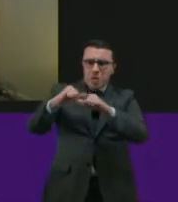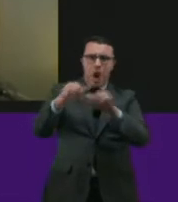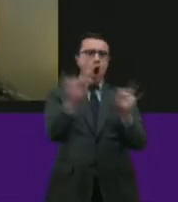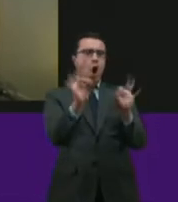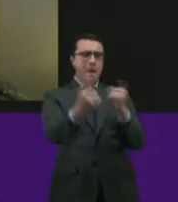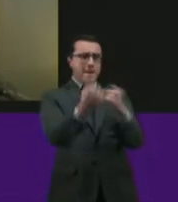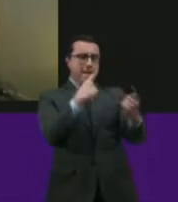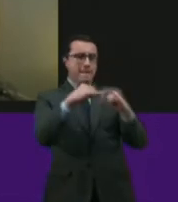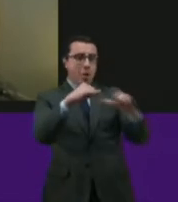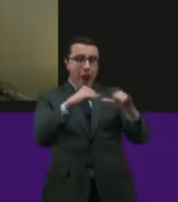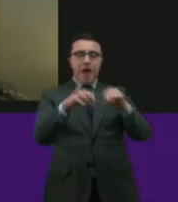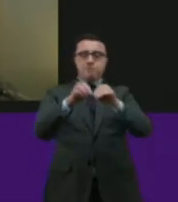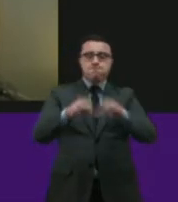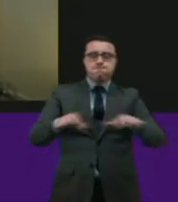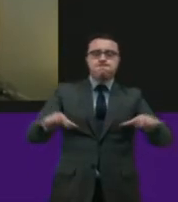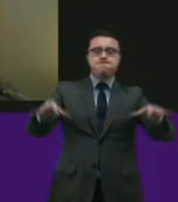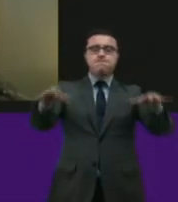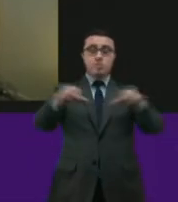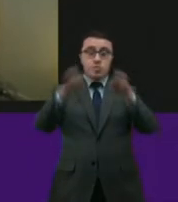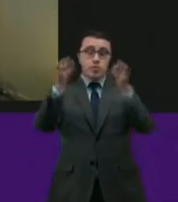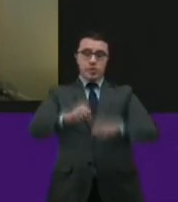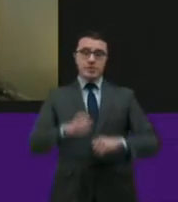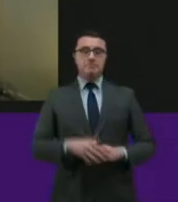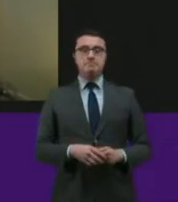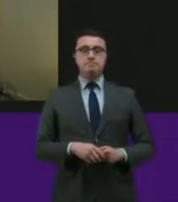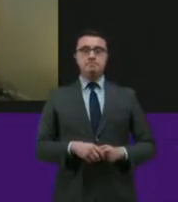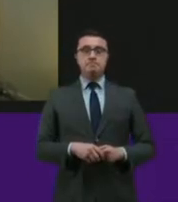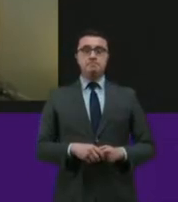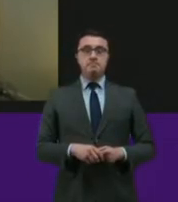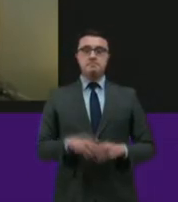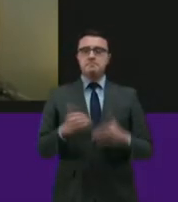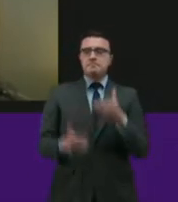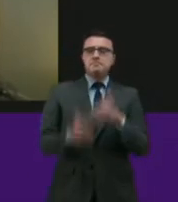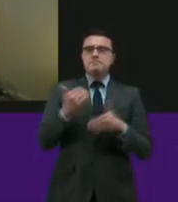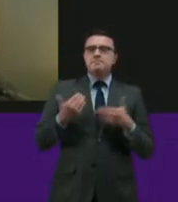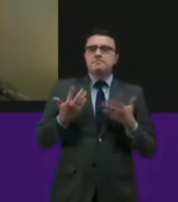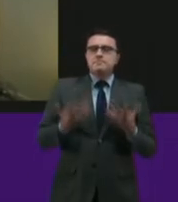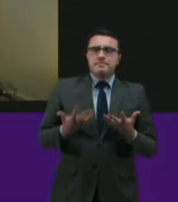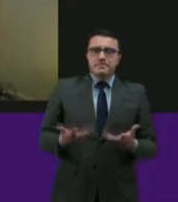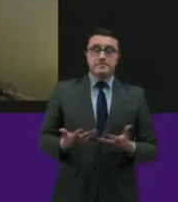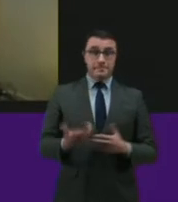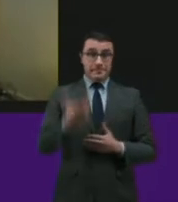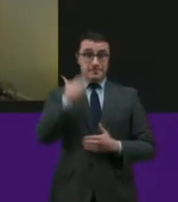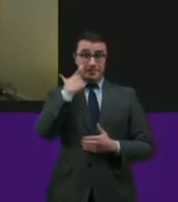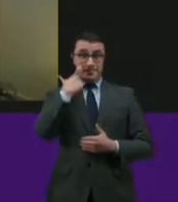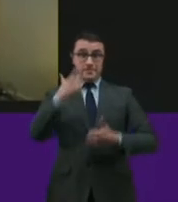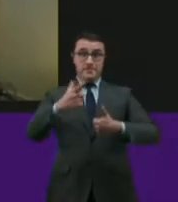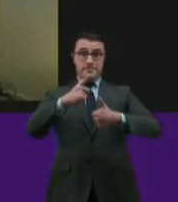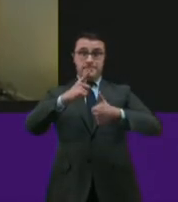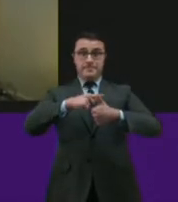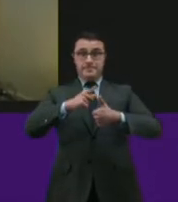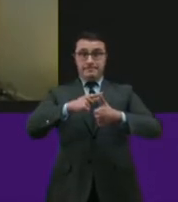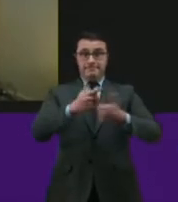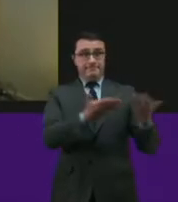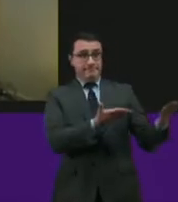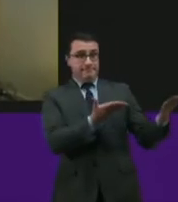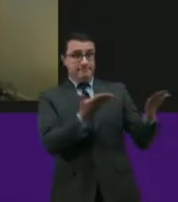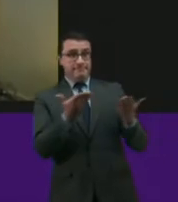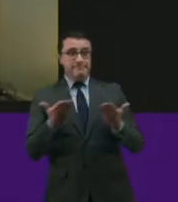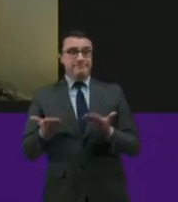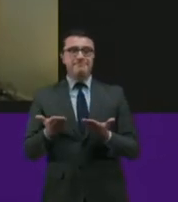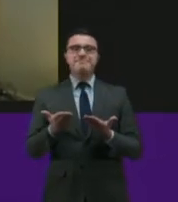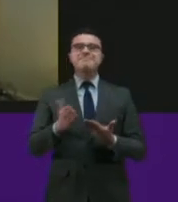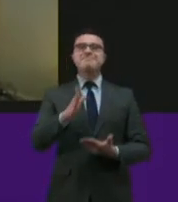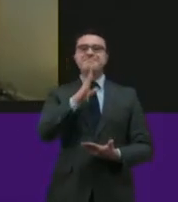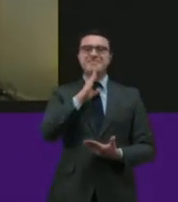parecidas. Bueno, entonces vamos a arrancar. Primero quiero darles la bienvenida a los